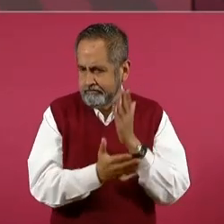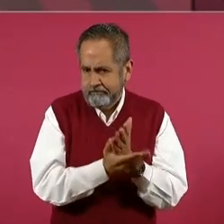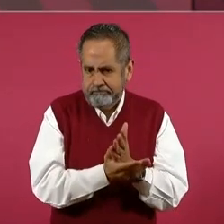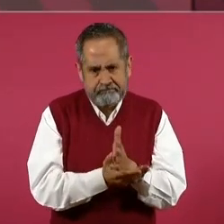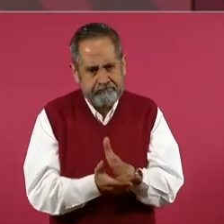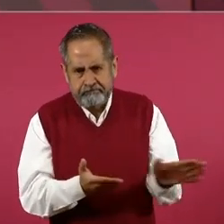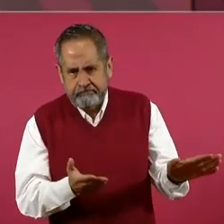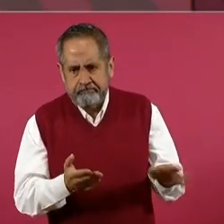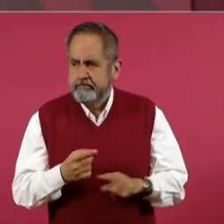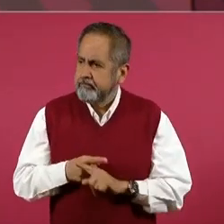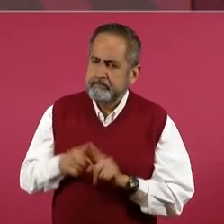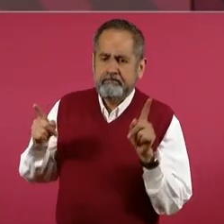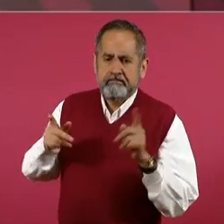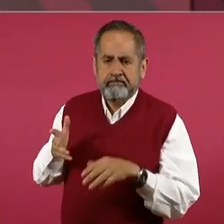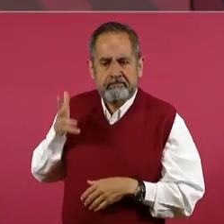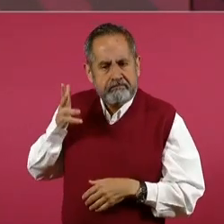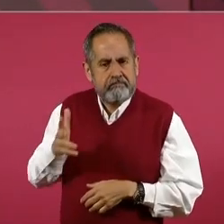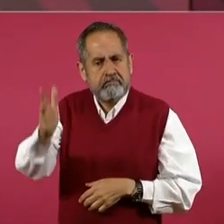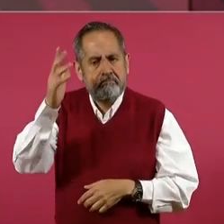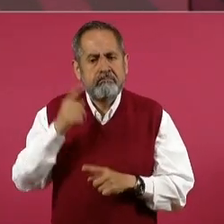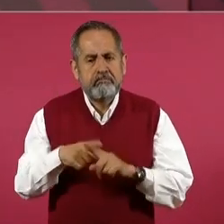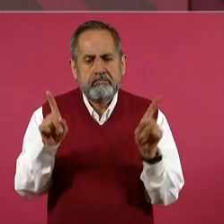ese tiempo.